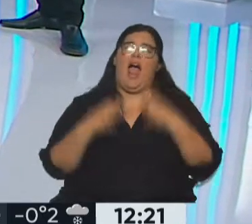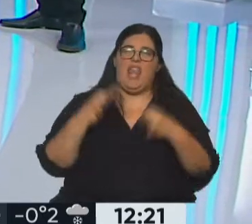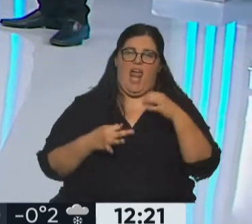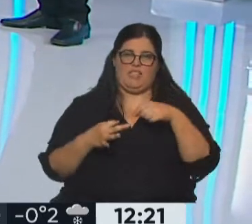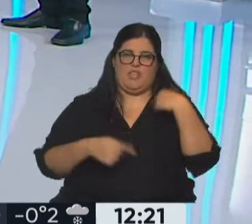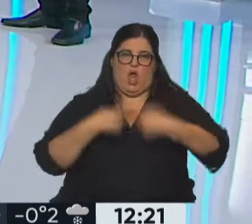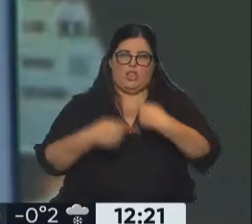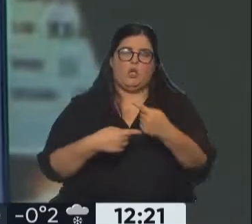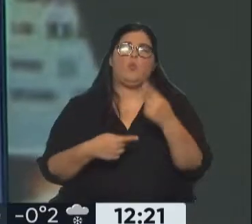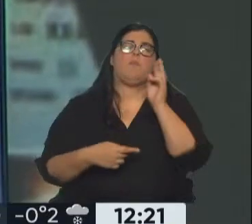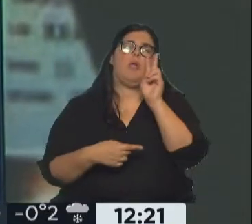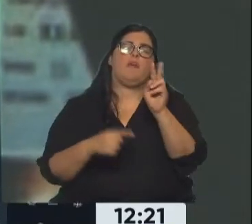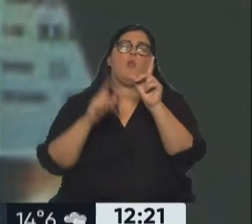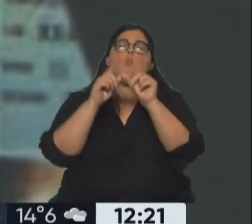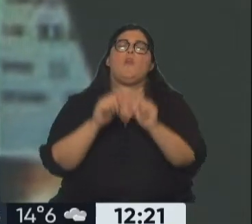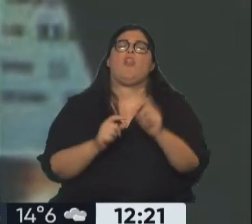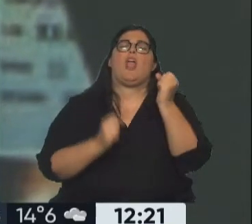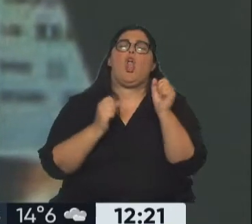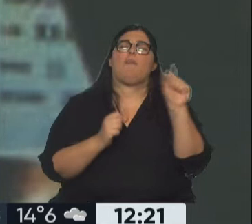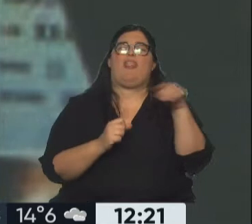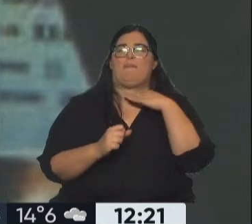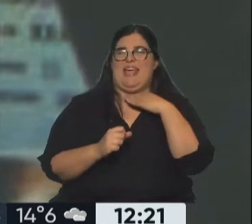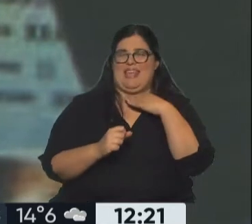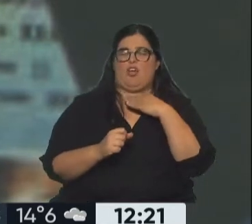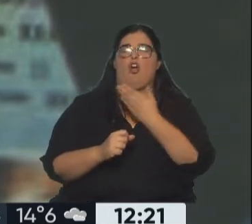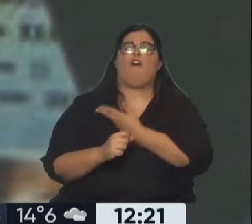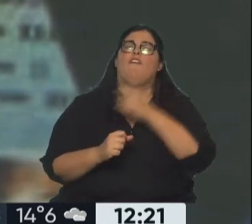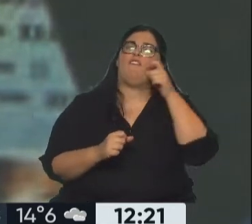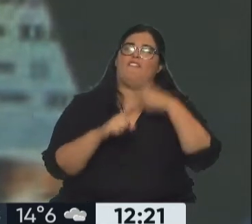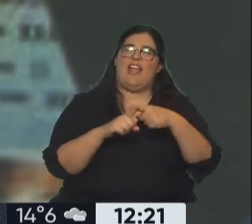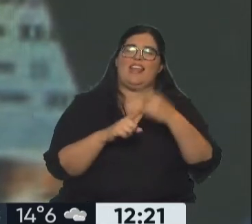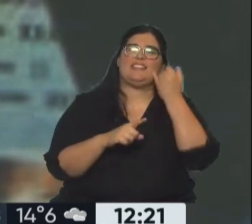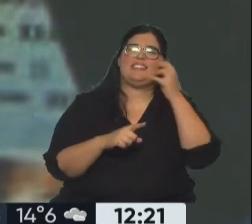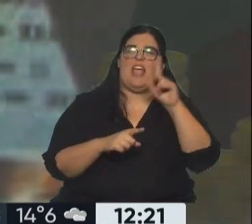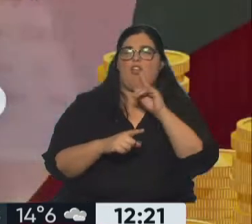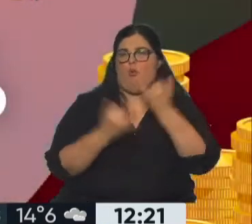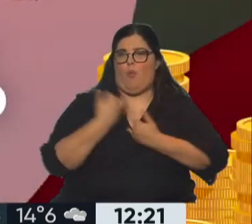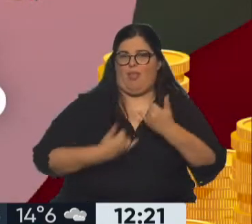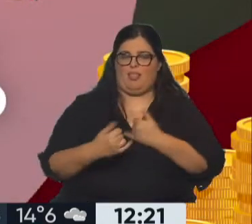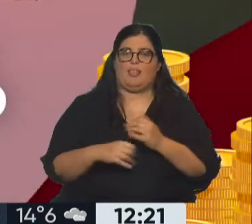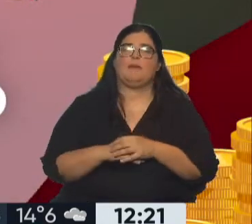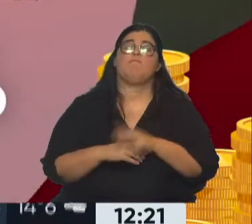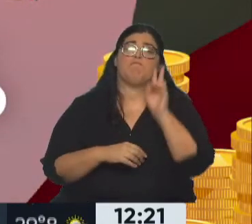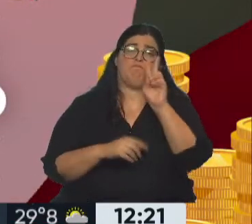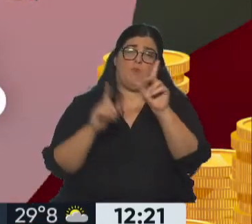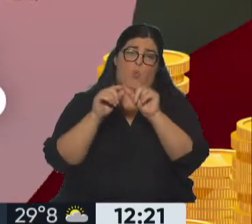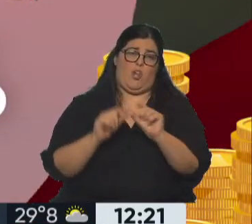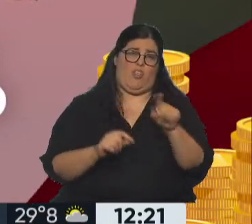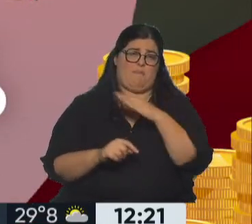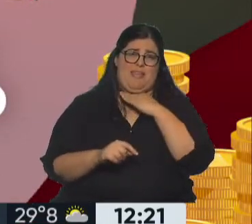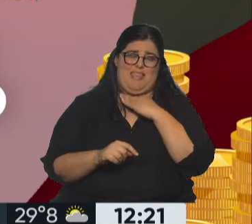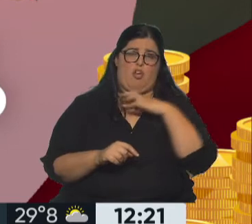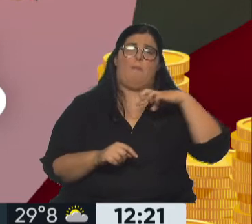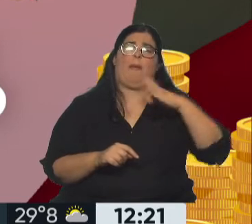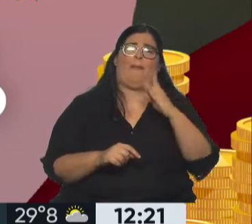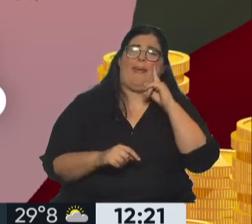ver con los números de la economía de México. Félix Taylor, a ver. Allí están los números en México. El